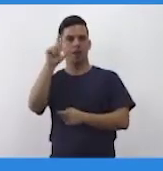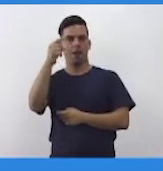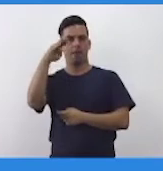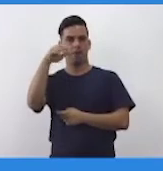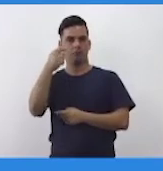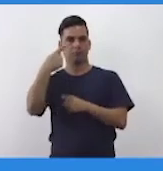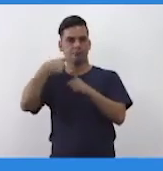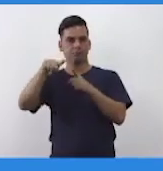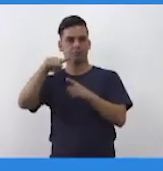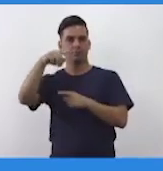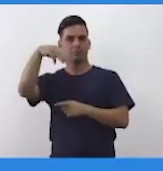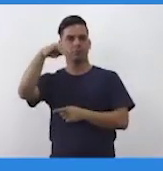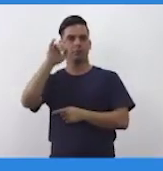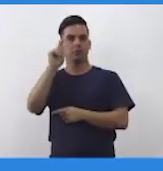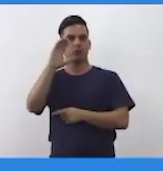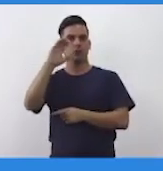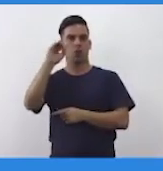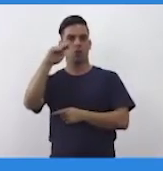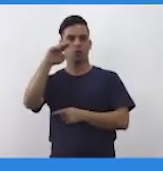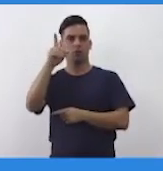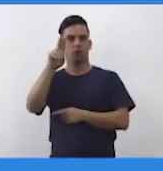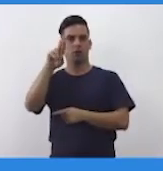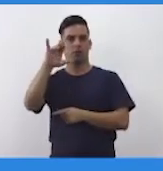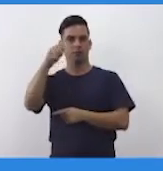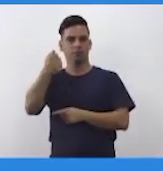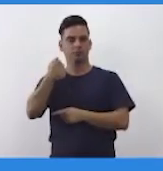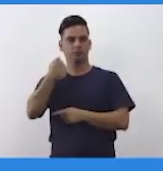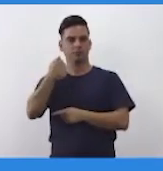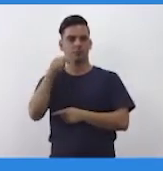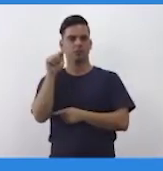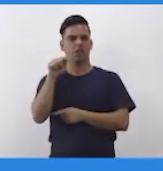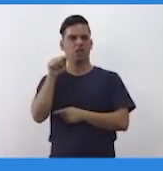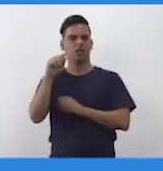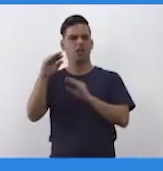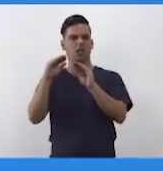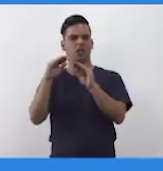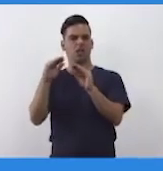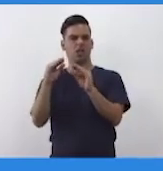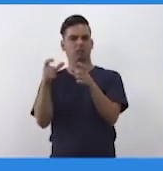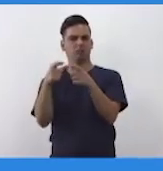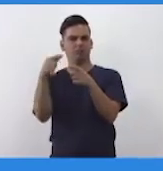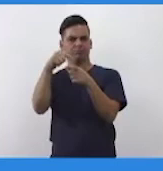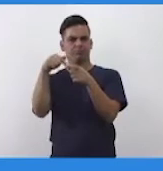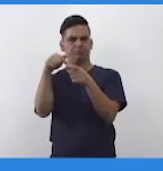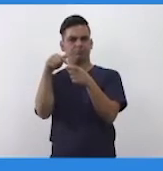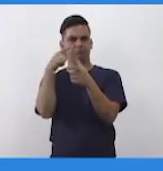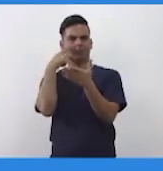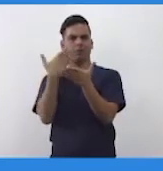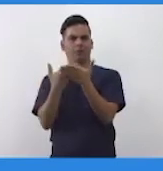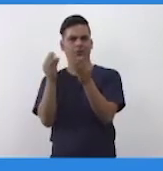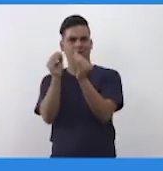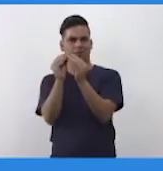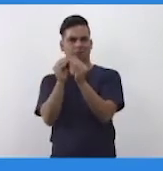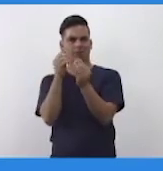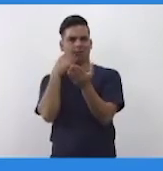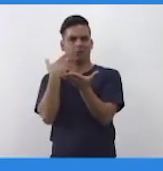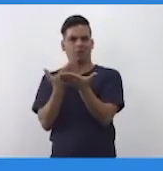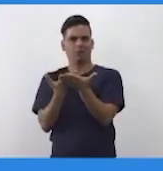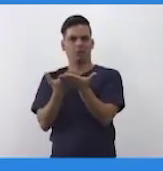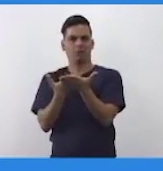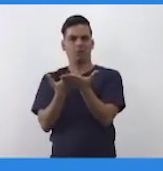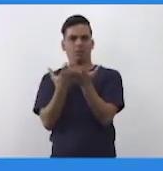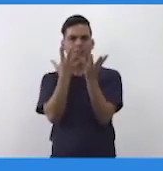¿Sobre qué condiciones? ¿Qué condiciones tienen que estar para que se den?